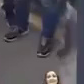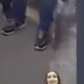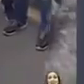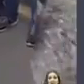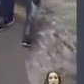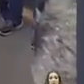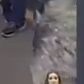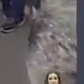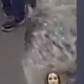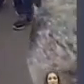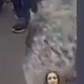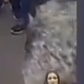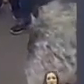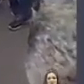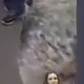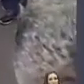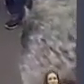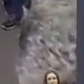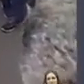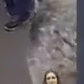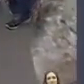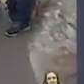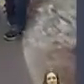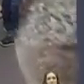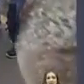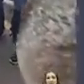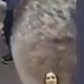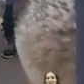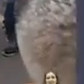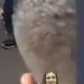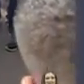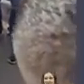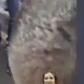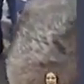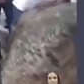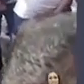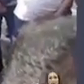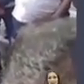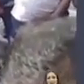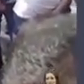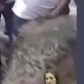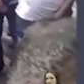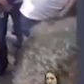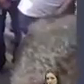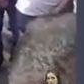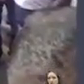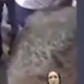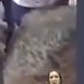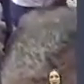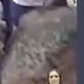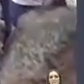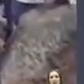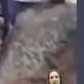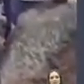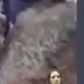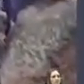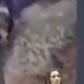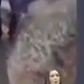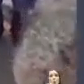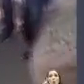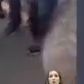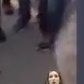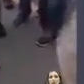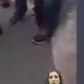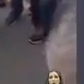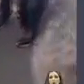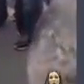sistema de transporte bloquean desde esta mañana la salida de cientos de vehículos desde el parqueadero principal, porque les adeudan casi 4 meses